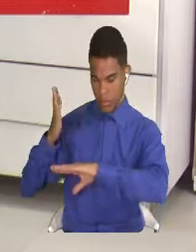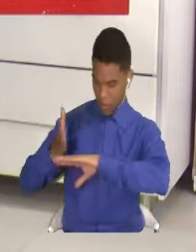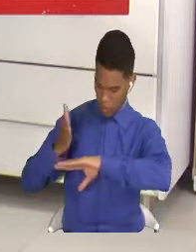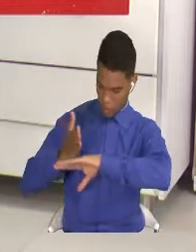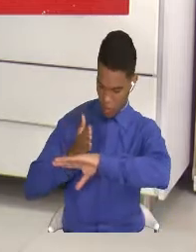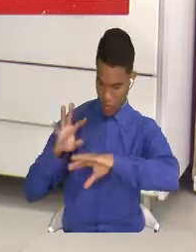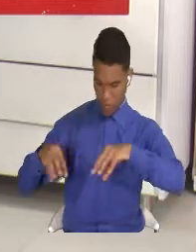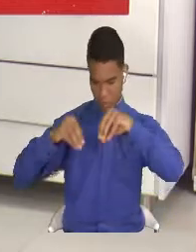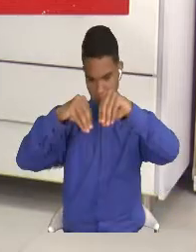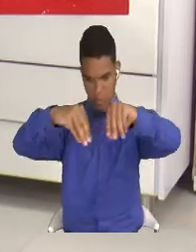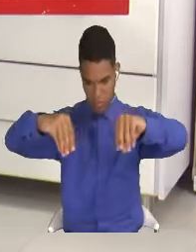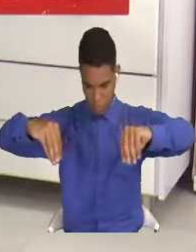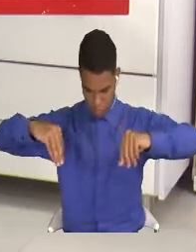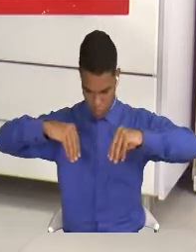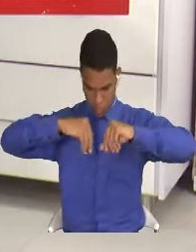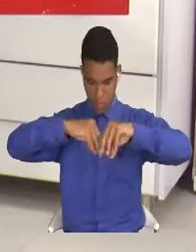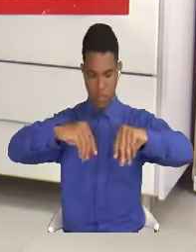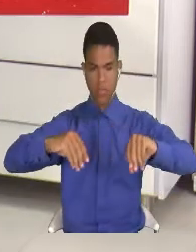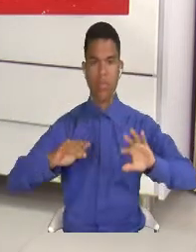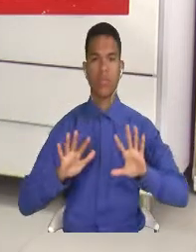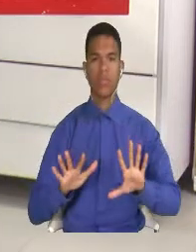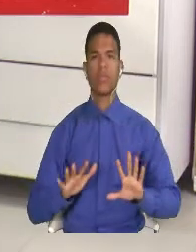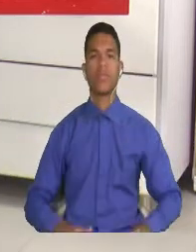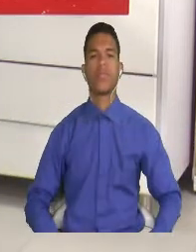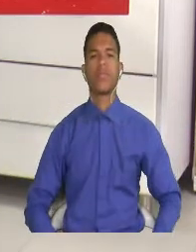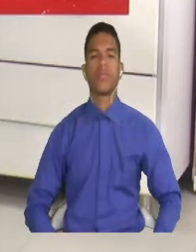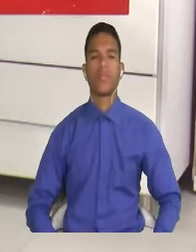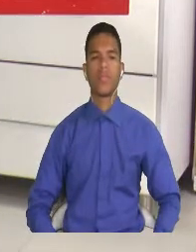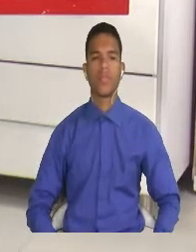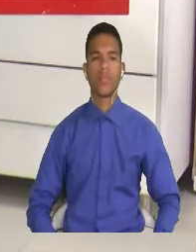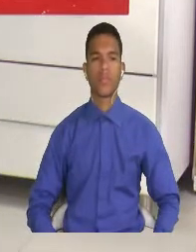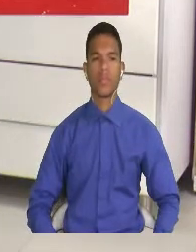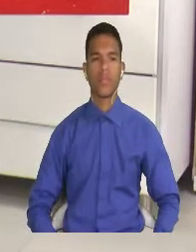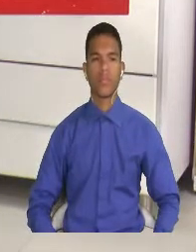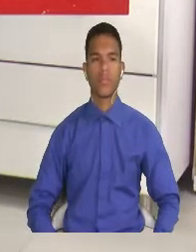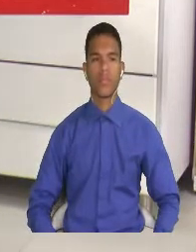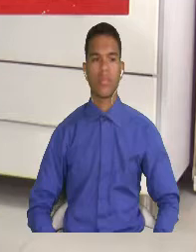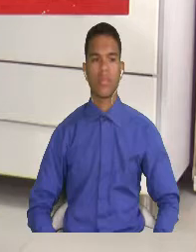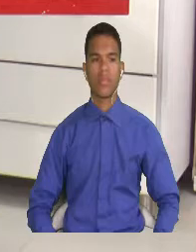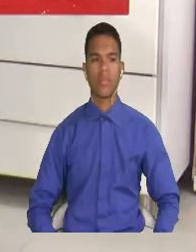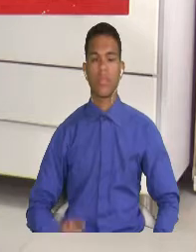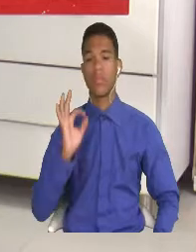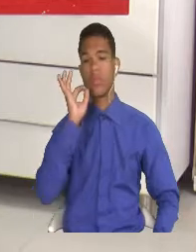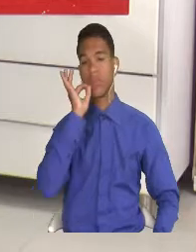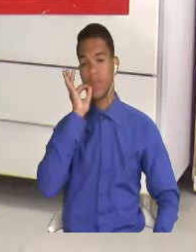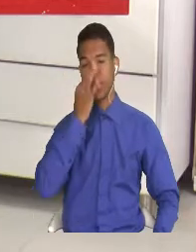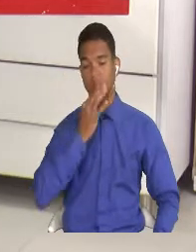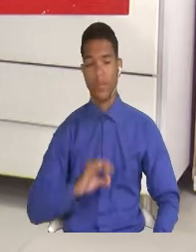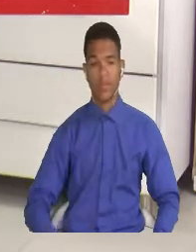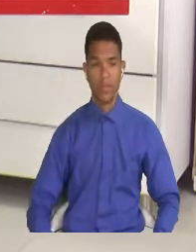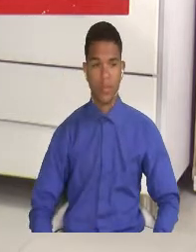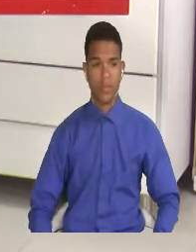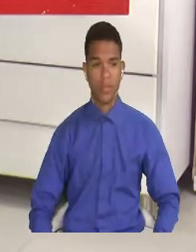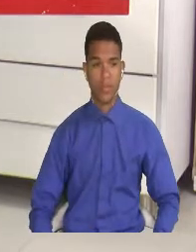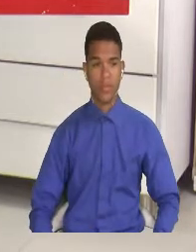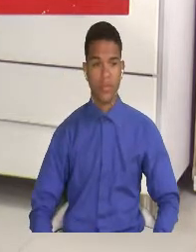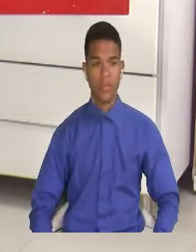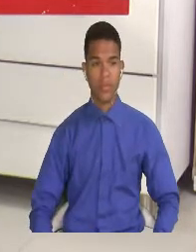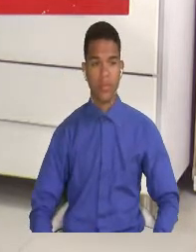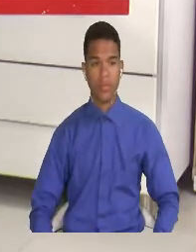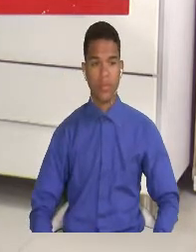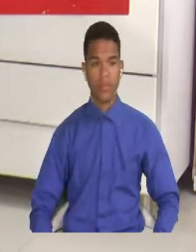a fritar. Sí. Para que quedan así, ¿cómo se ve? Bien crocantes, bien doraditas. Caramba.